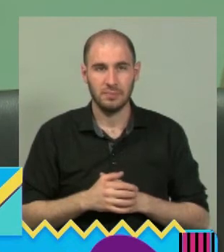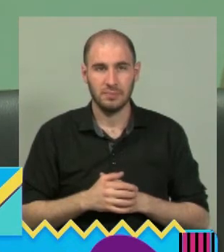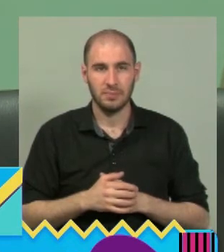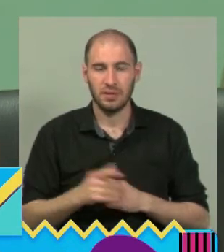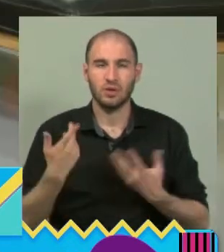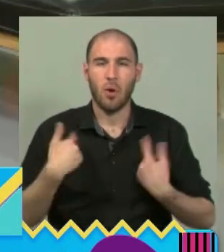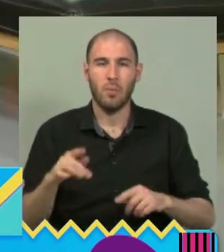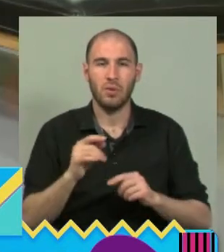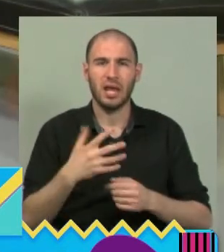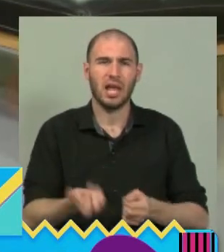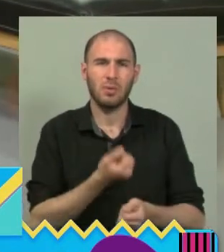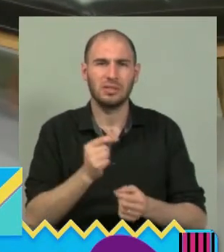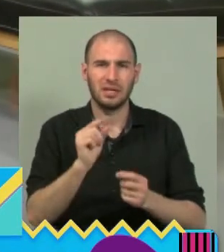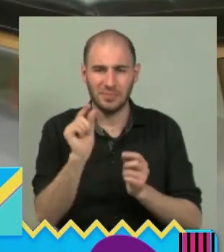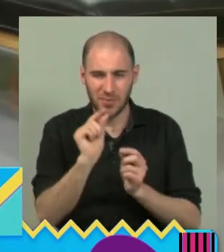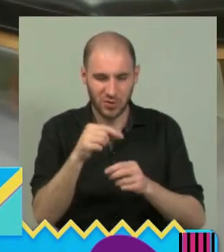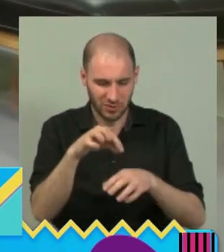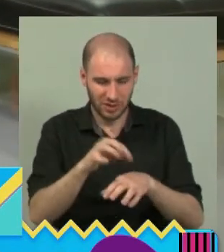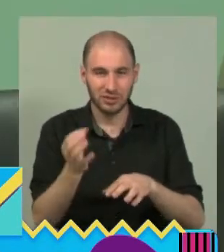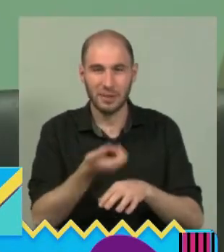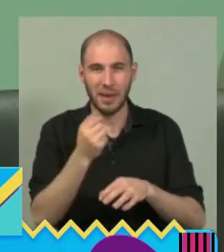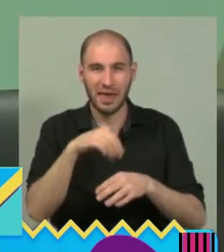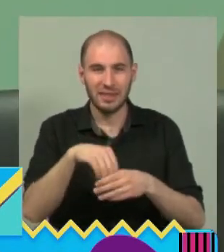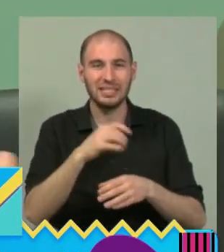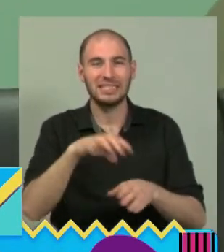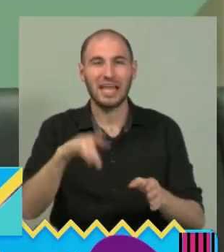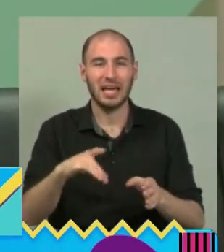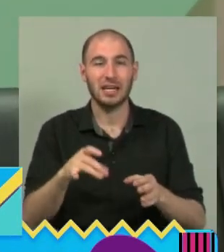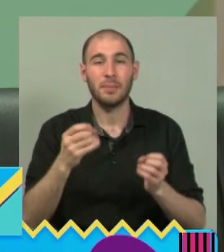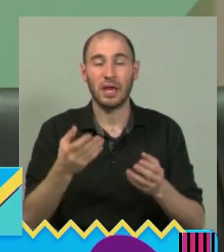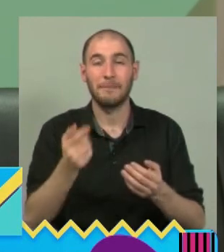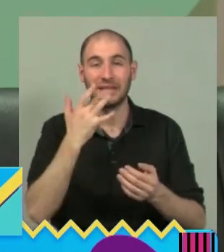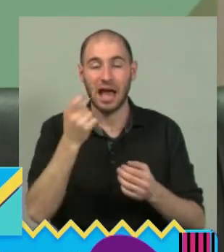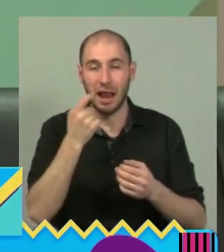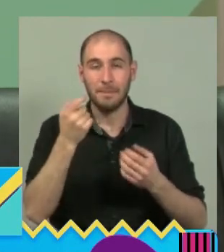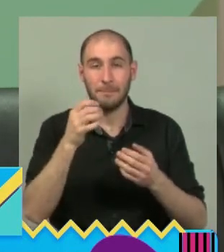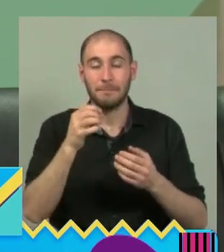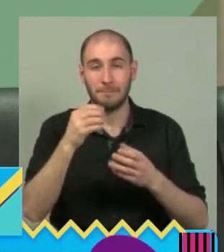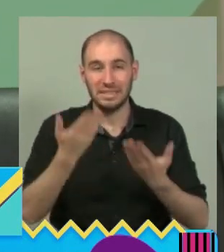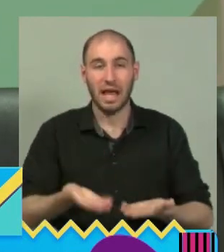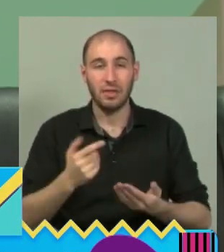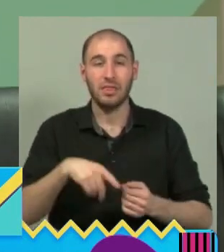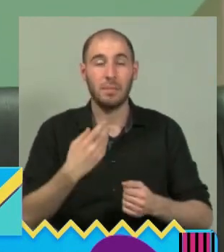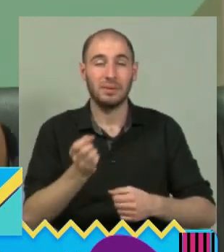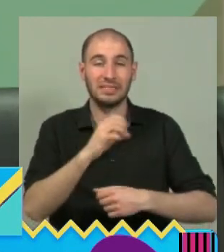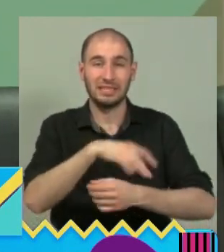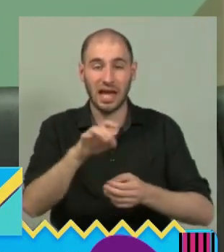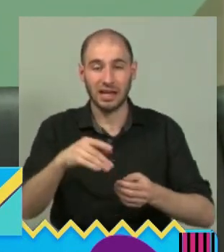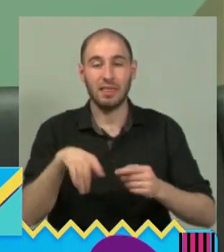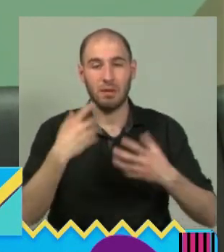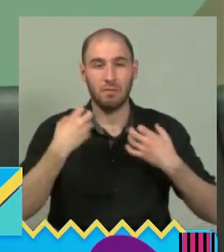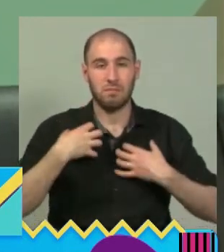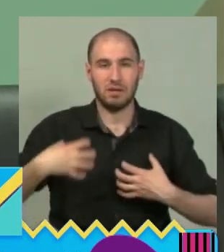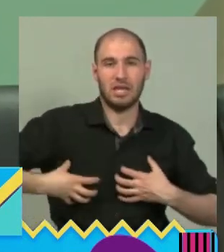lo común de detectar pequeñas cantidades de metales pesados en sangre. ¿Por qué? Porque los metales pesados, luego de estar en sangre, se van a los tejidos, a